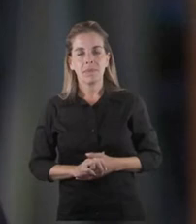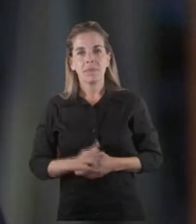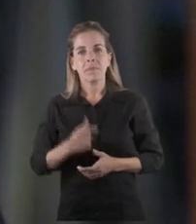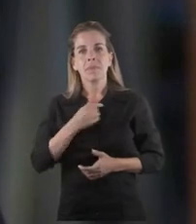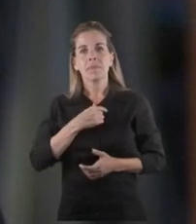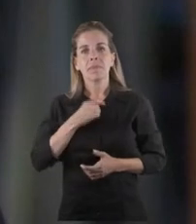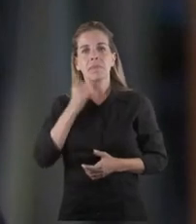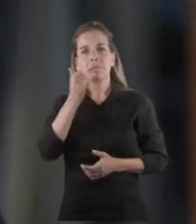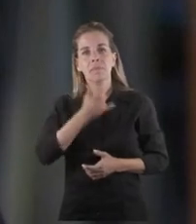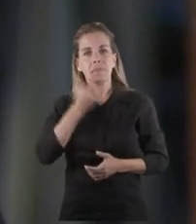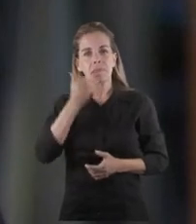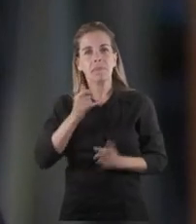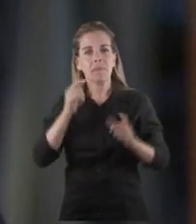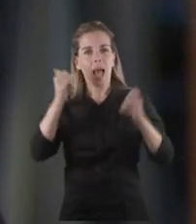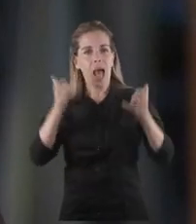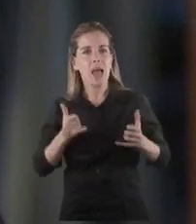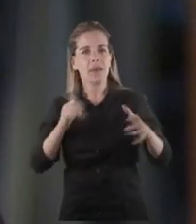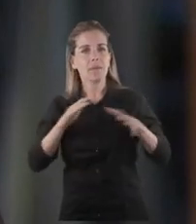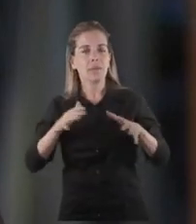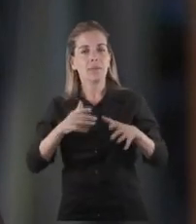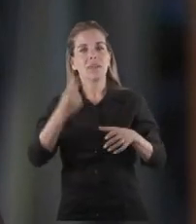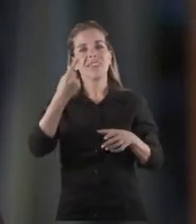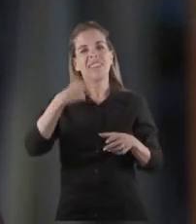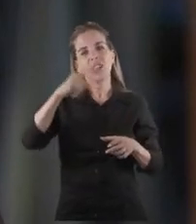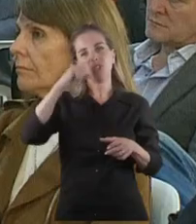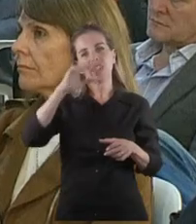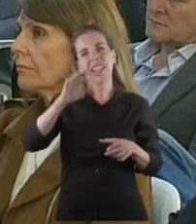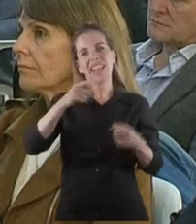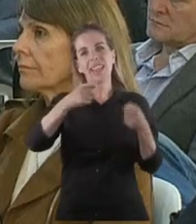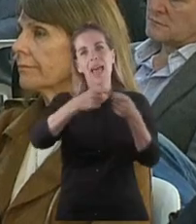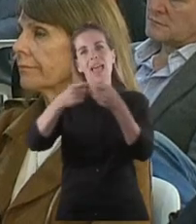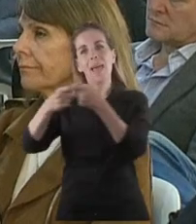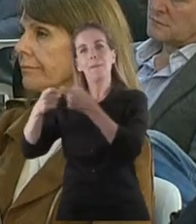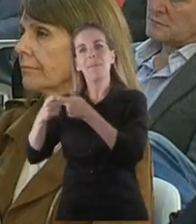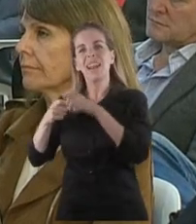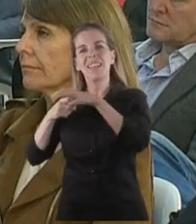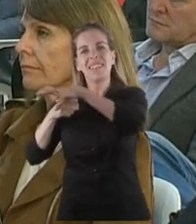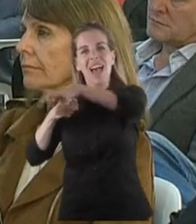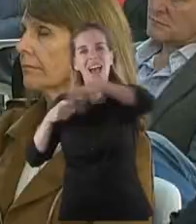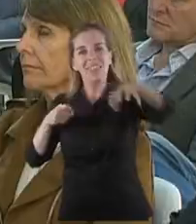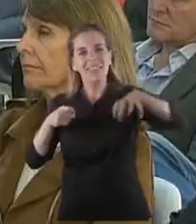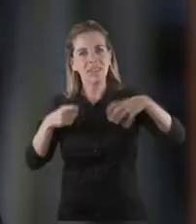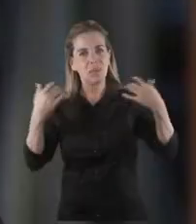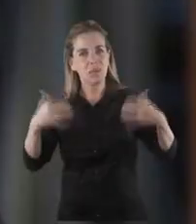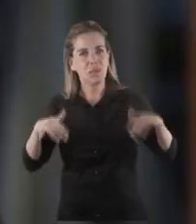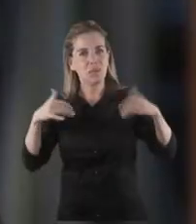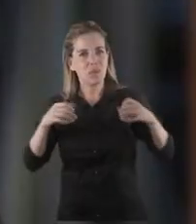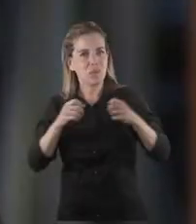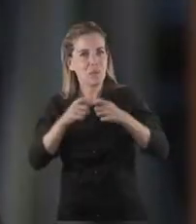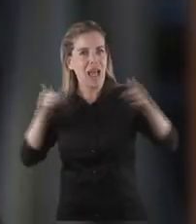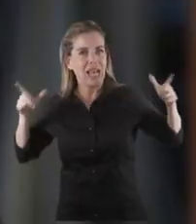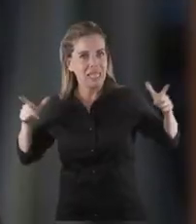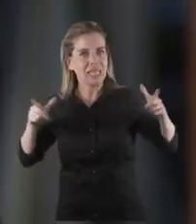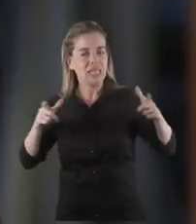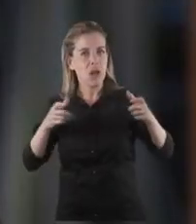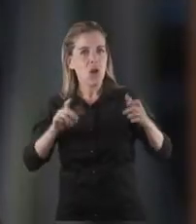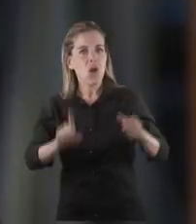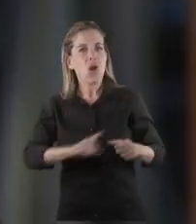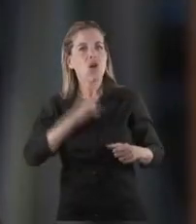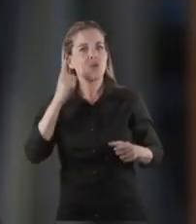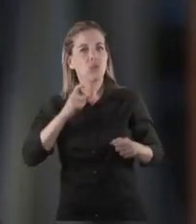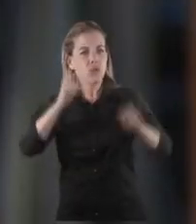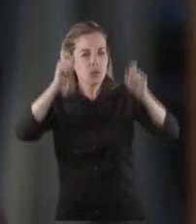tenemos aproximadamente más de 170 empresas y el mayor orgullo es decir que son todas de capitales locales,